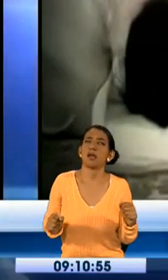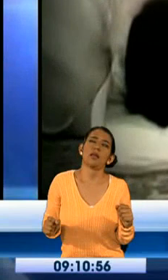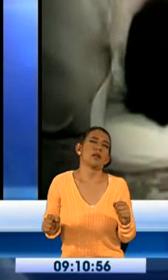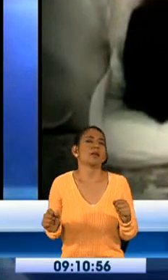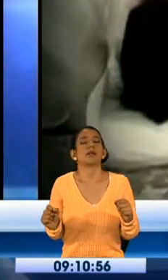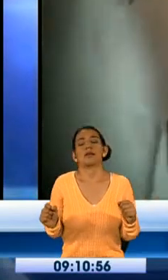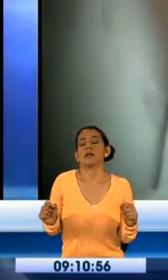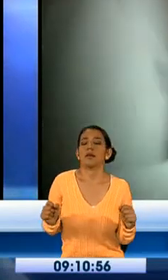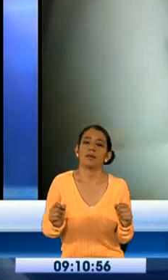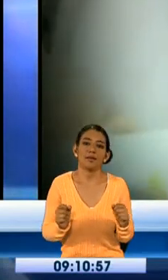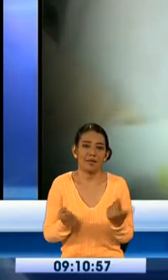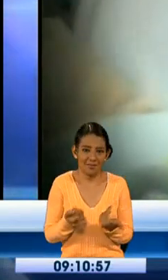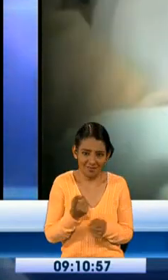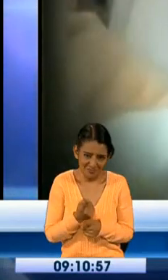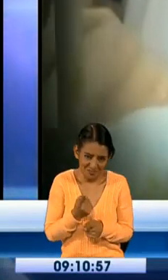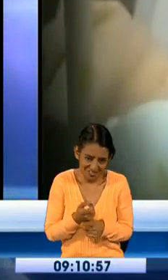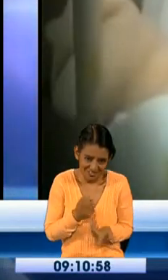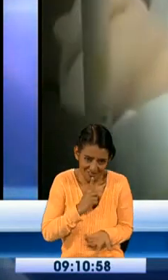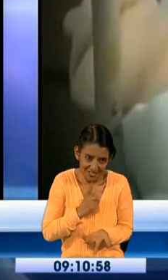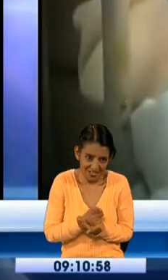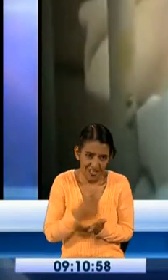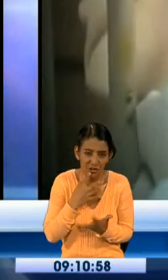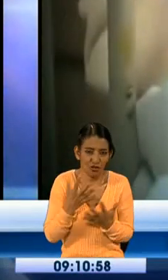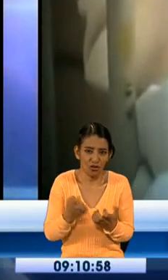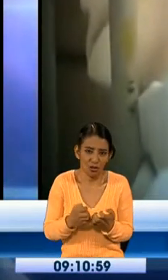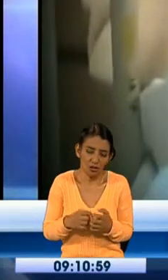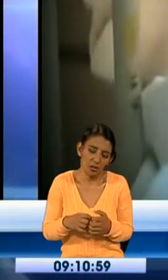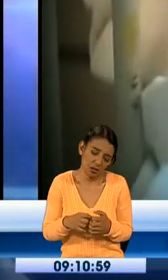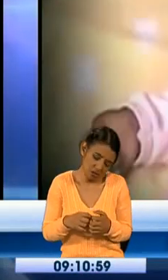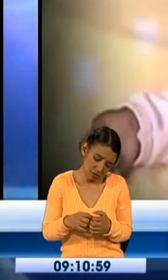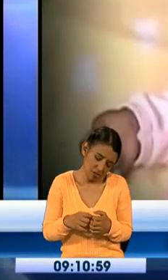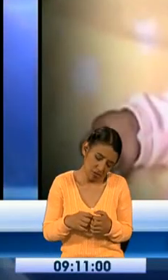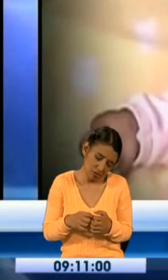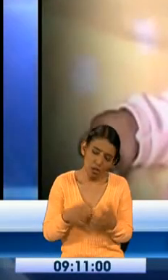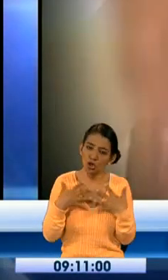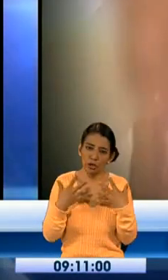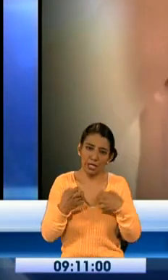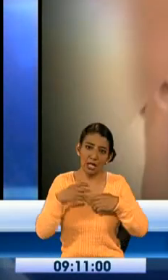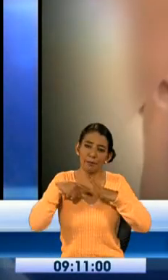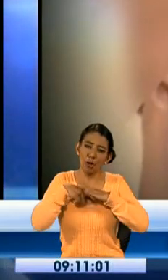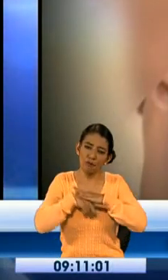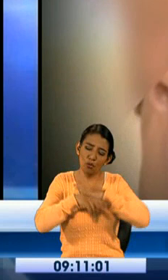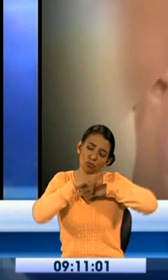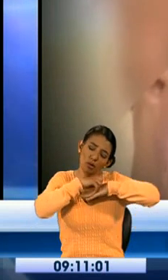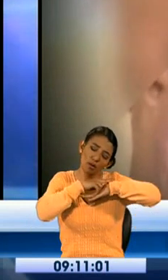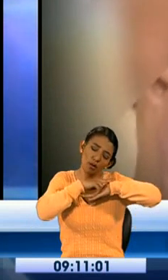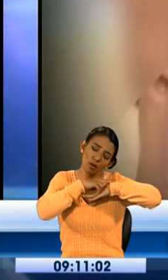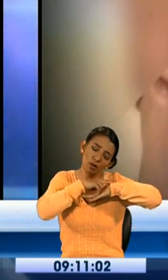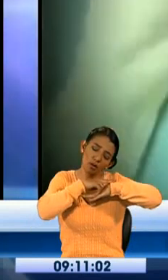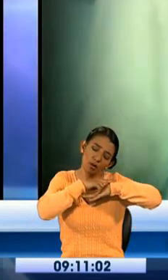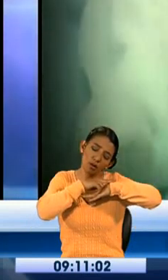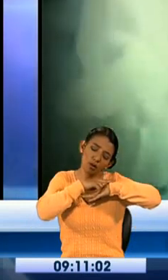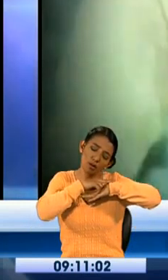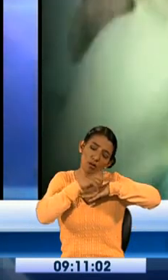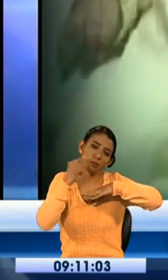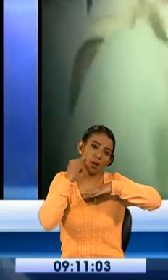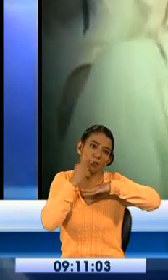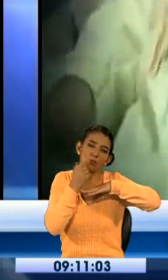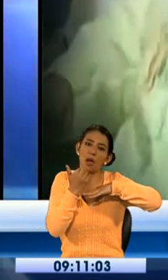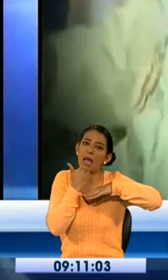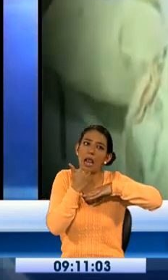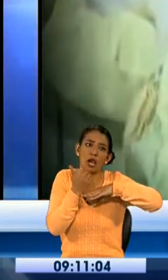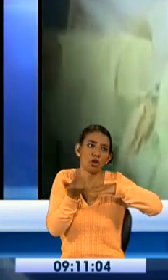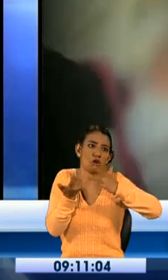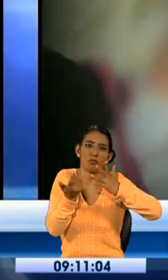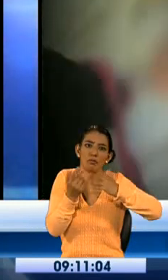es precisamente lo que no queremos, a que llegue a un sueño profundo. Esta propensión a mantener un sueño profundo en donde una apnea, o sea, un